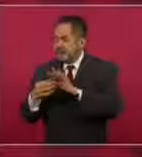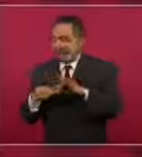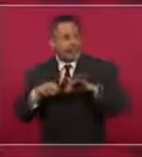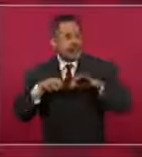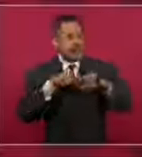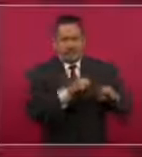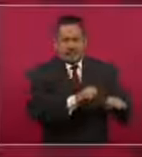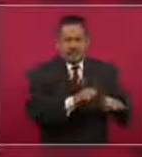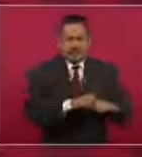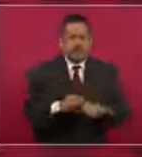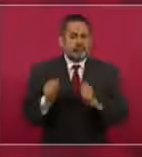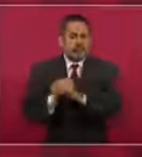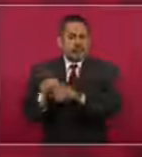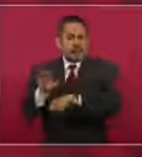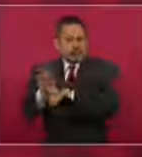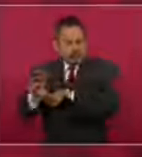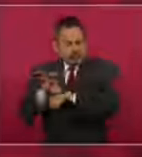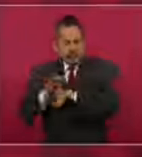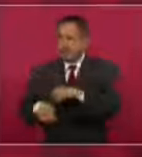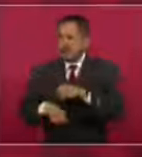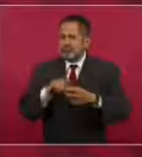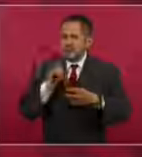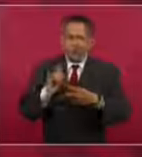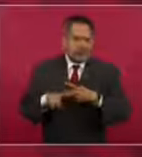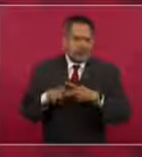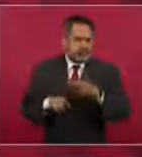con Colombia, con